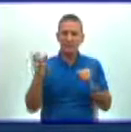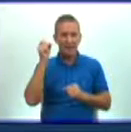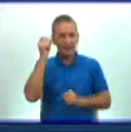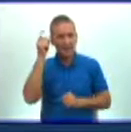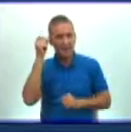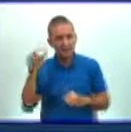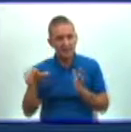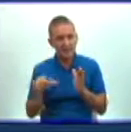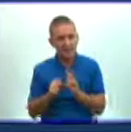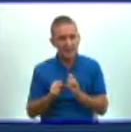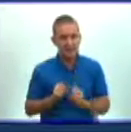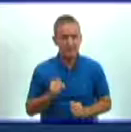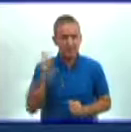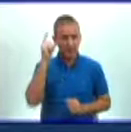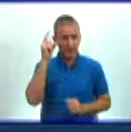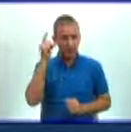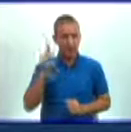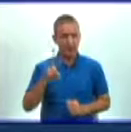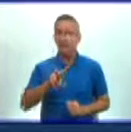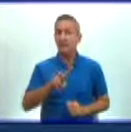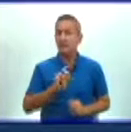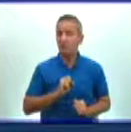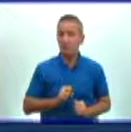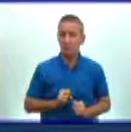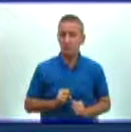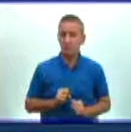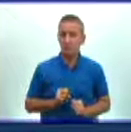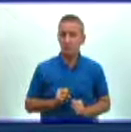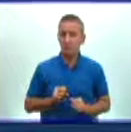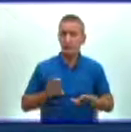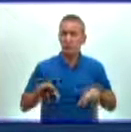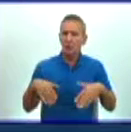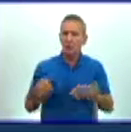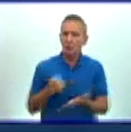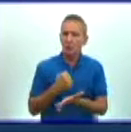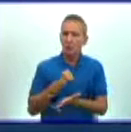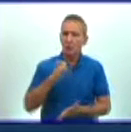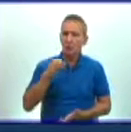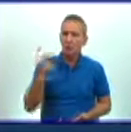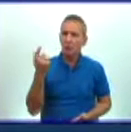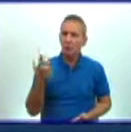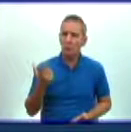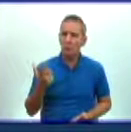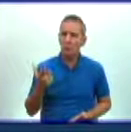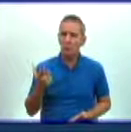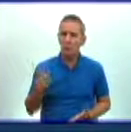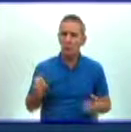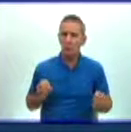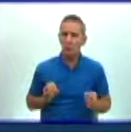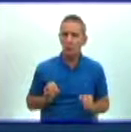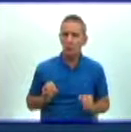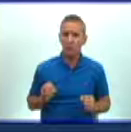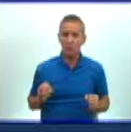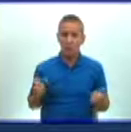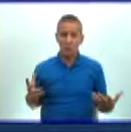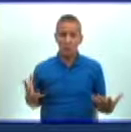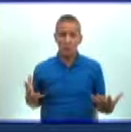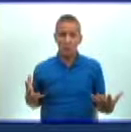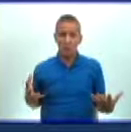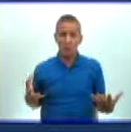mis ideas secundarias? ¿Cómo logro cohesión a partir de